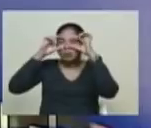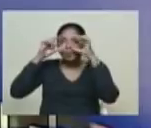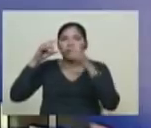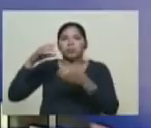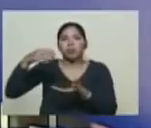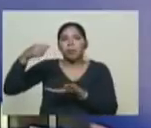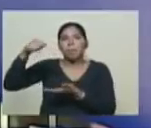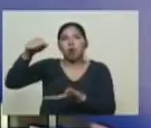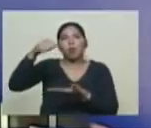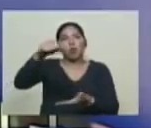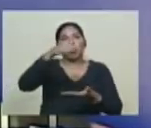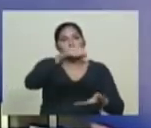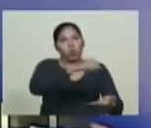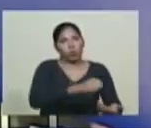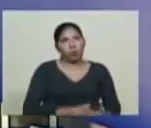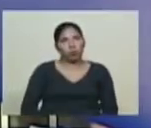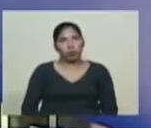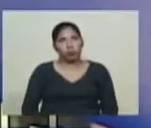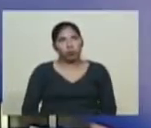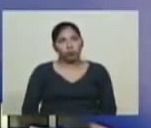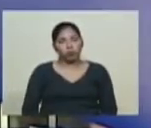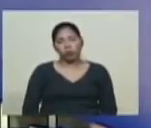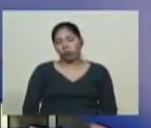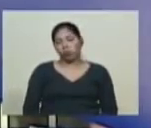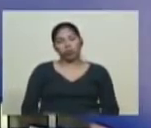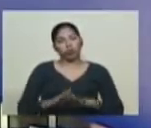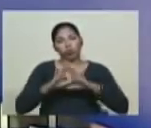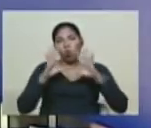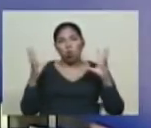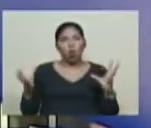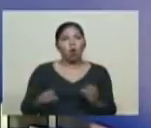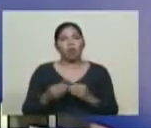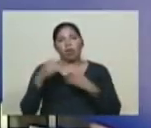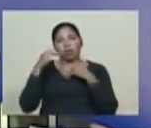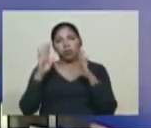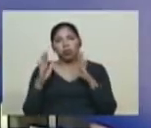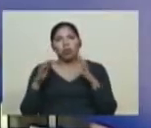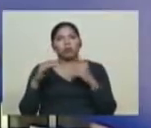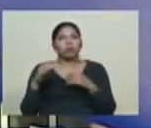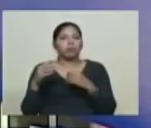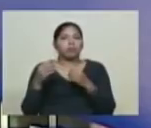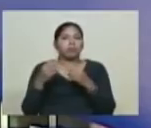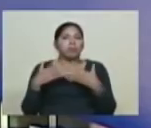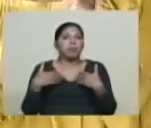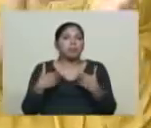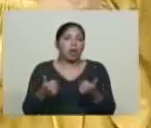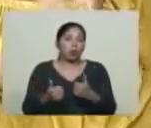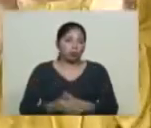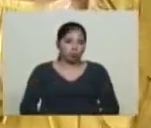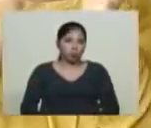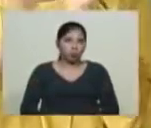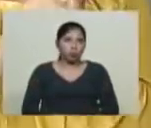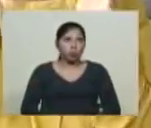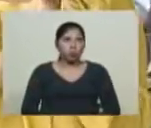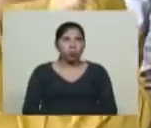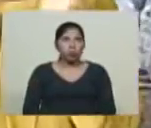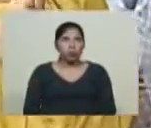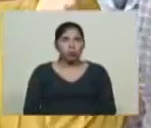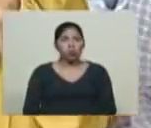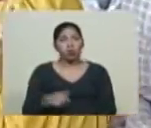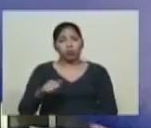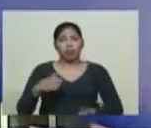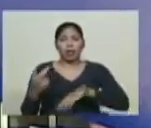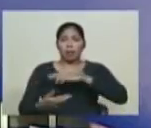de discapacidad y todas sus atenciones médicas, humanas. Es una revolución